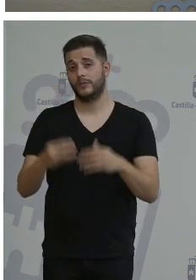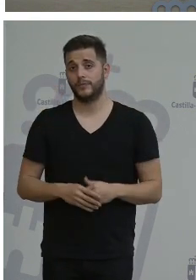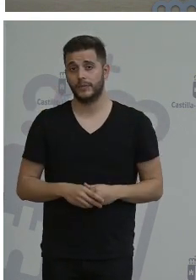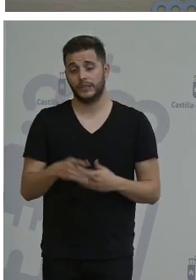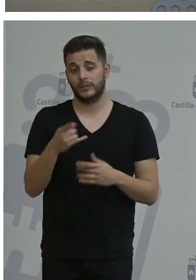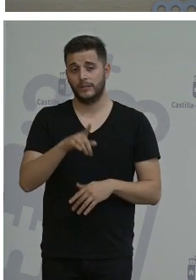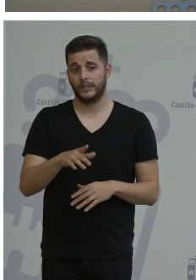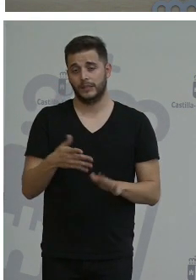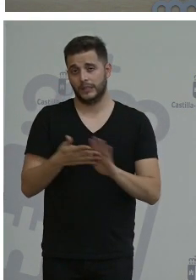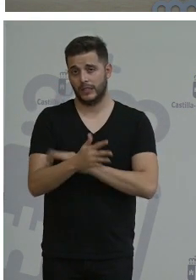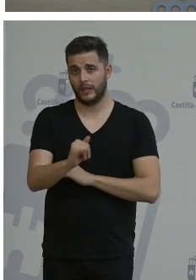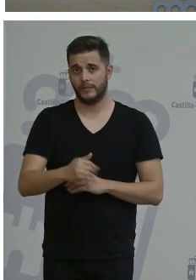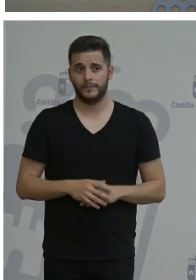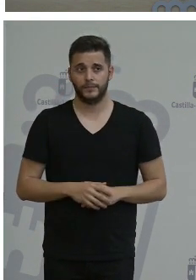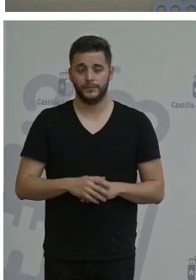identificado.